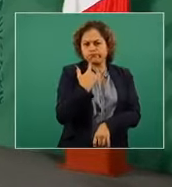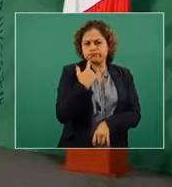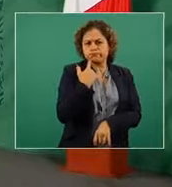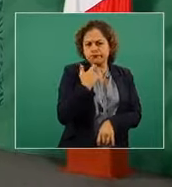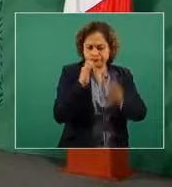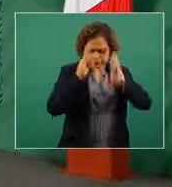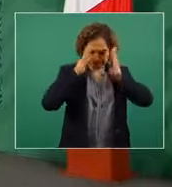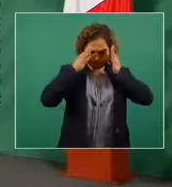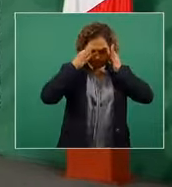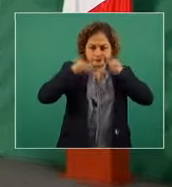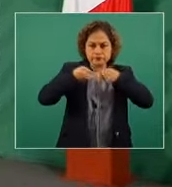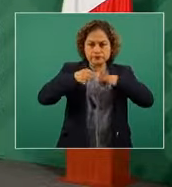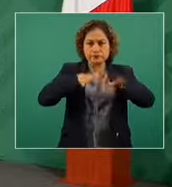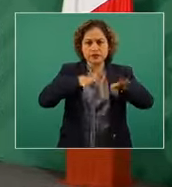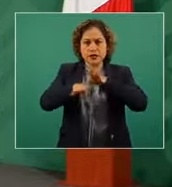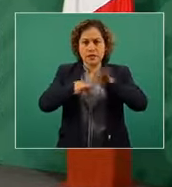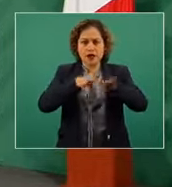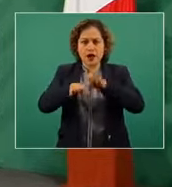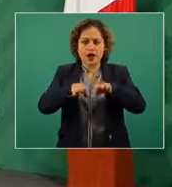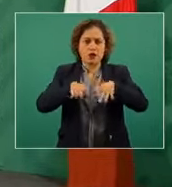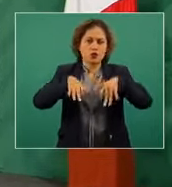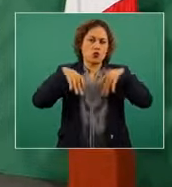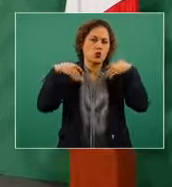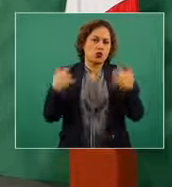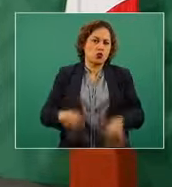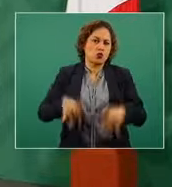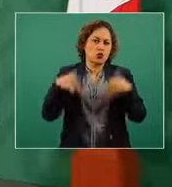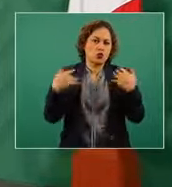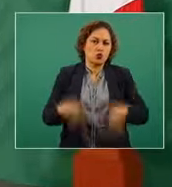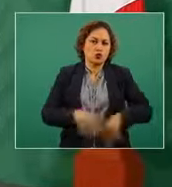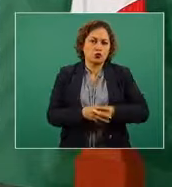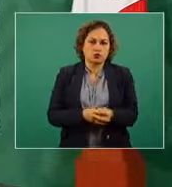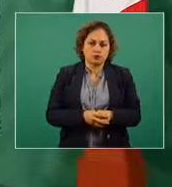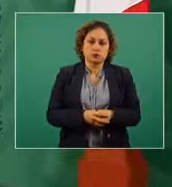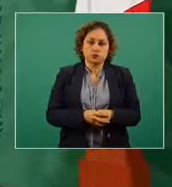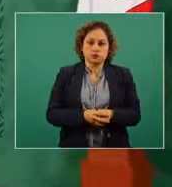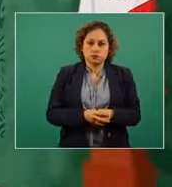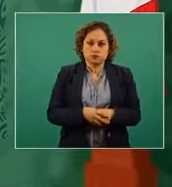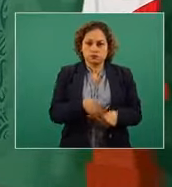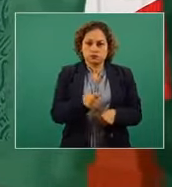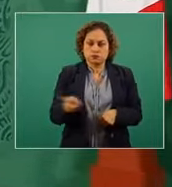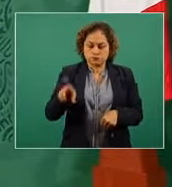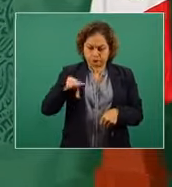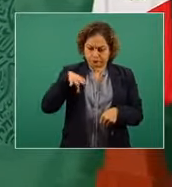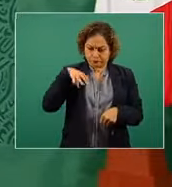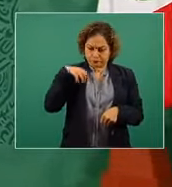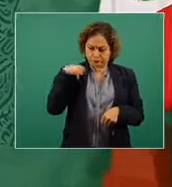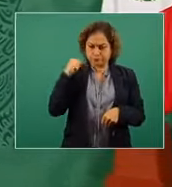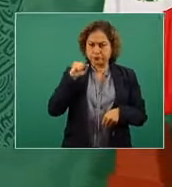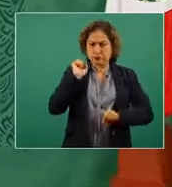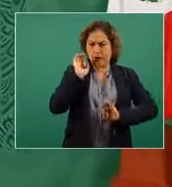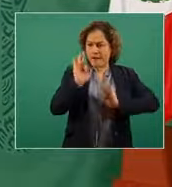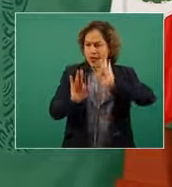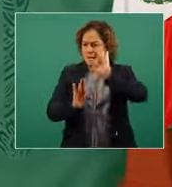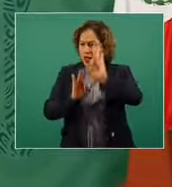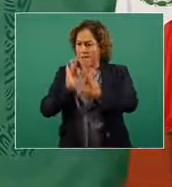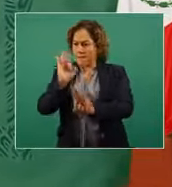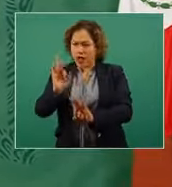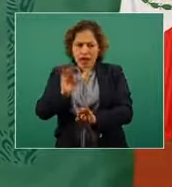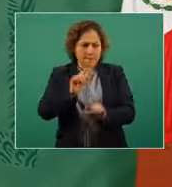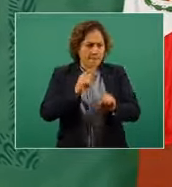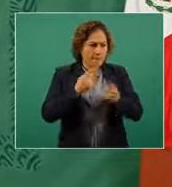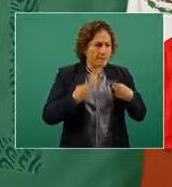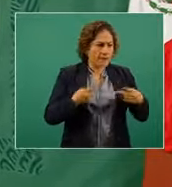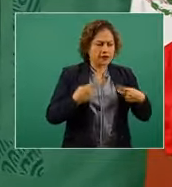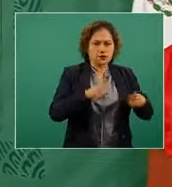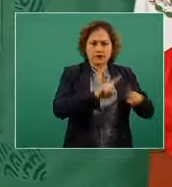a su misión de curar, de sanar, de salvar vidas.